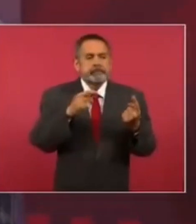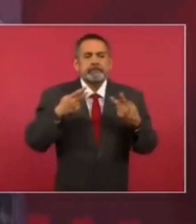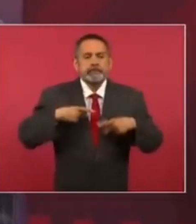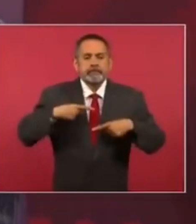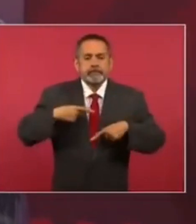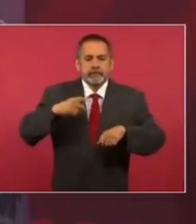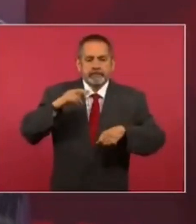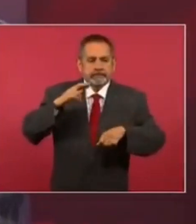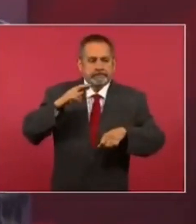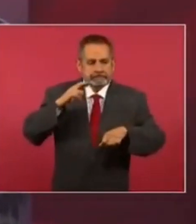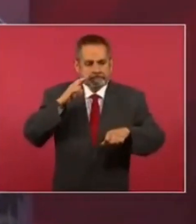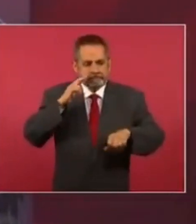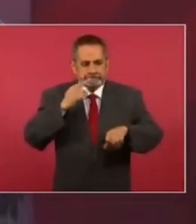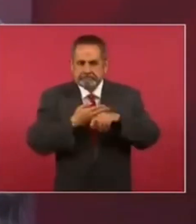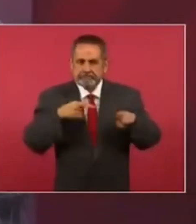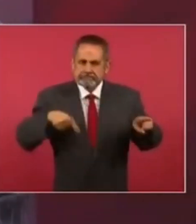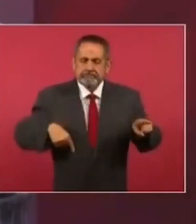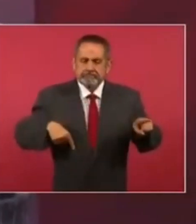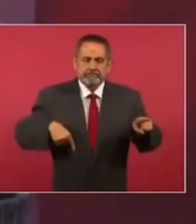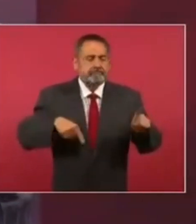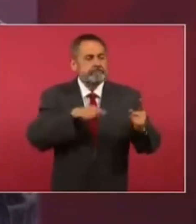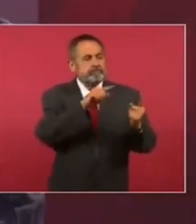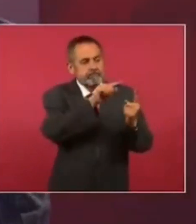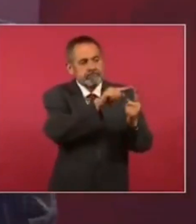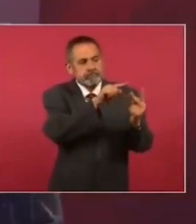implicados y